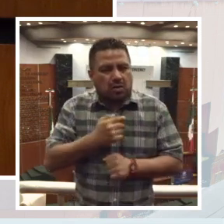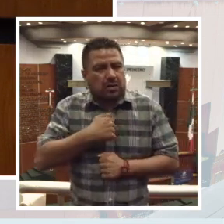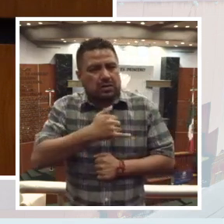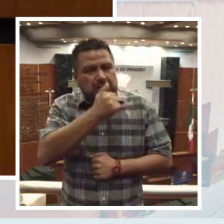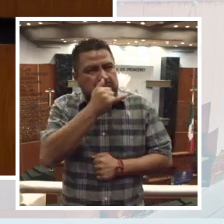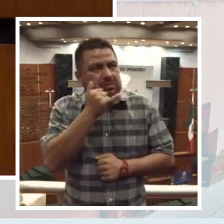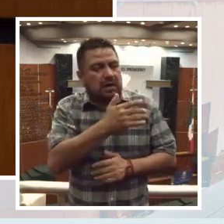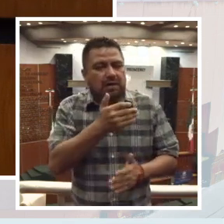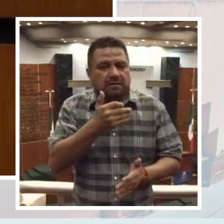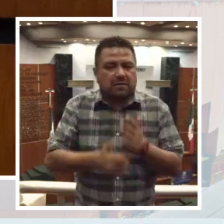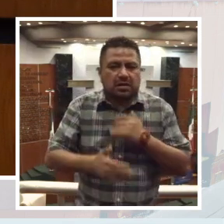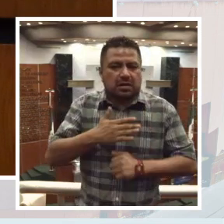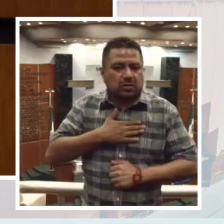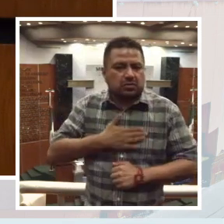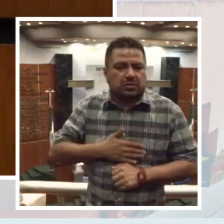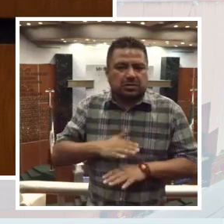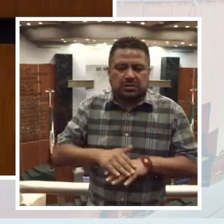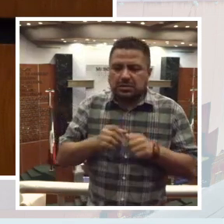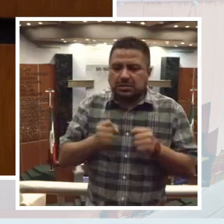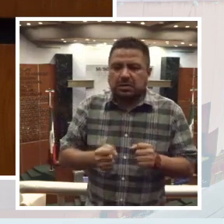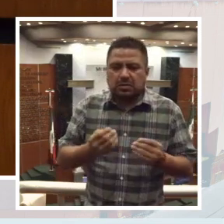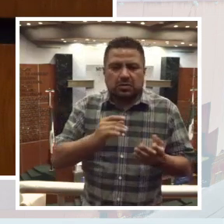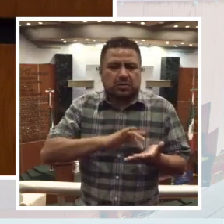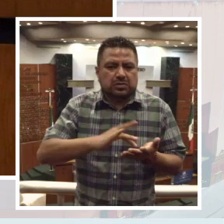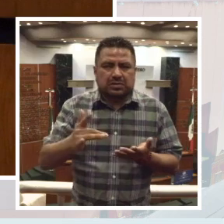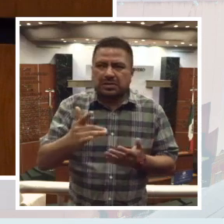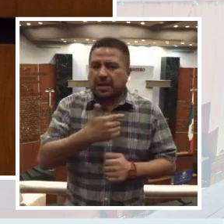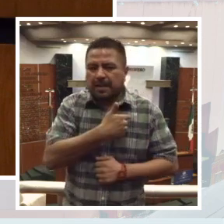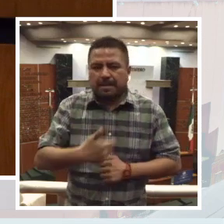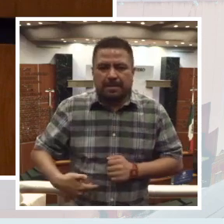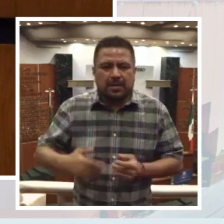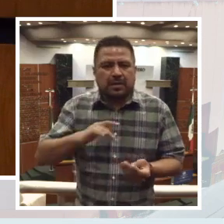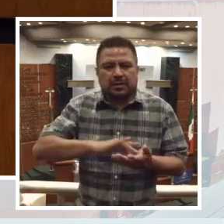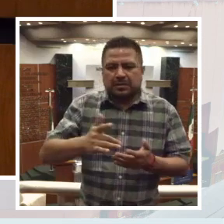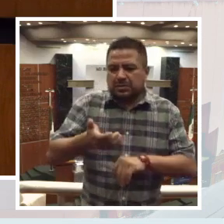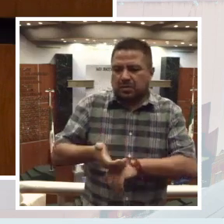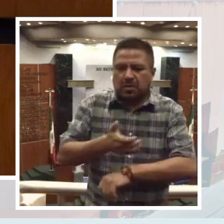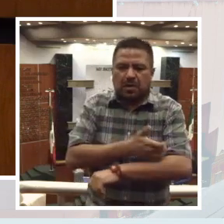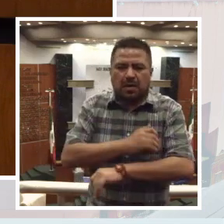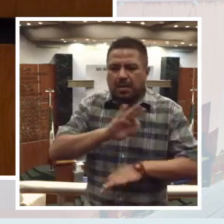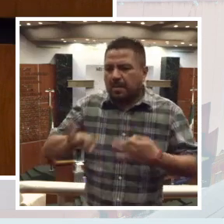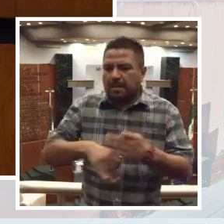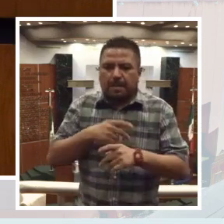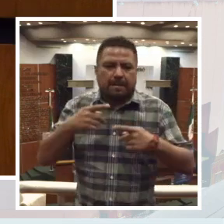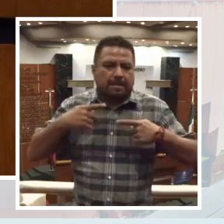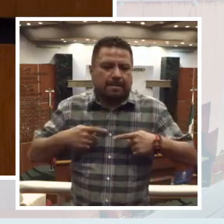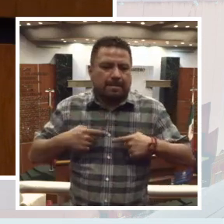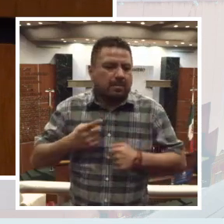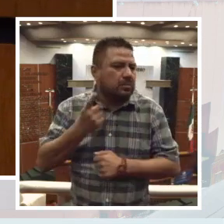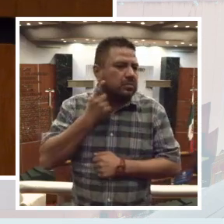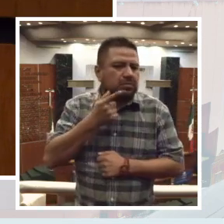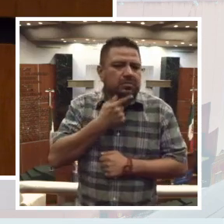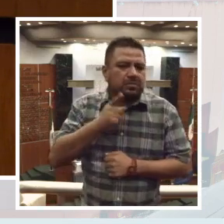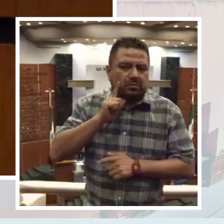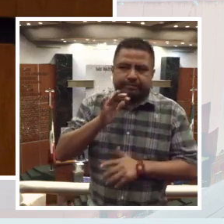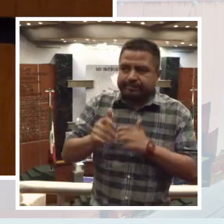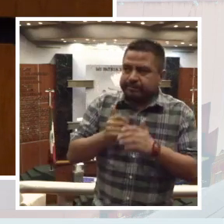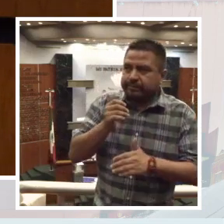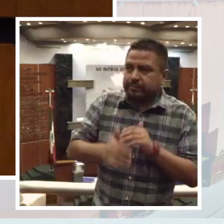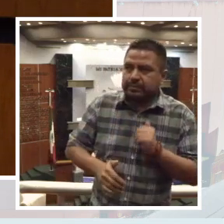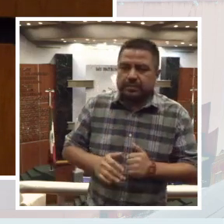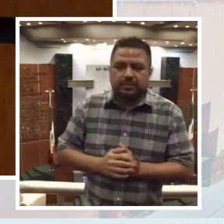Justicia y seguridad Muchas gracias presidente Gracias compañeros y compañeras diputados es